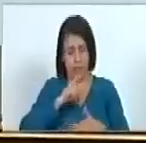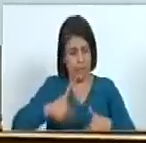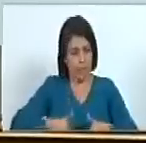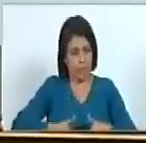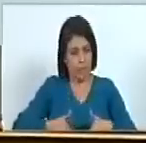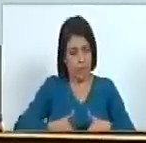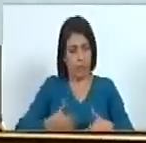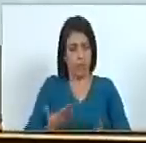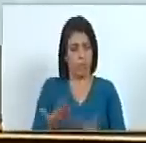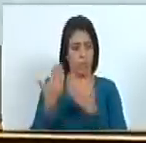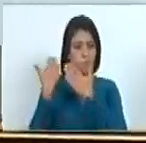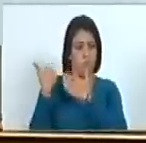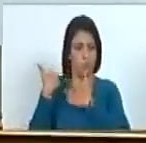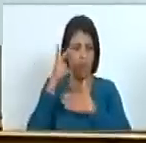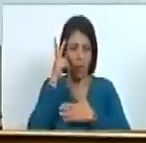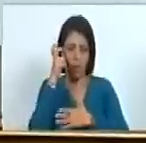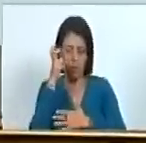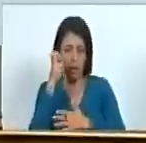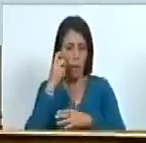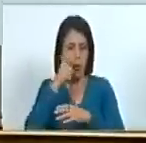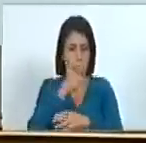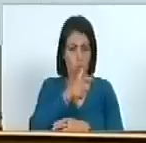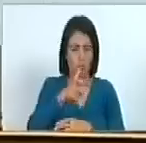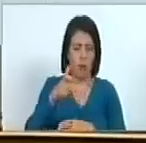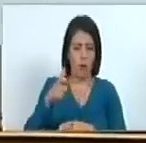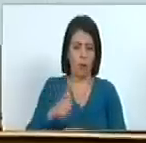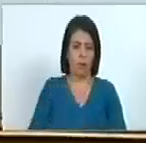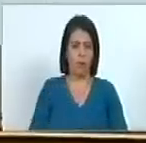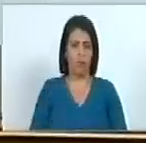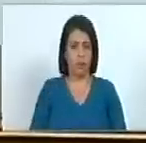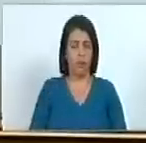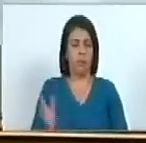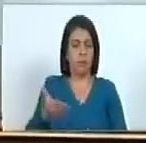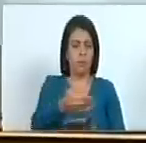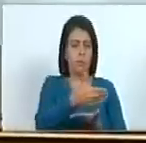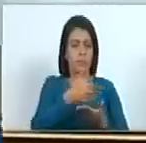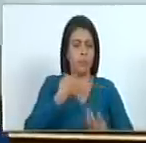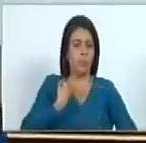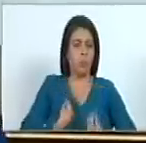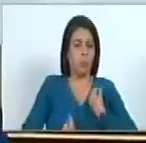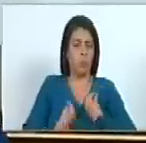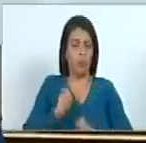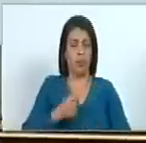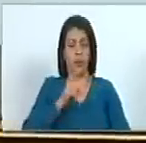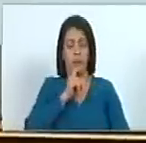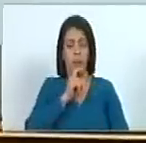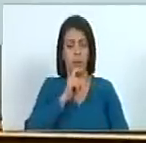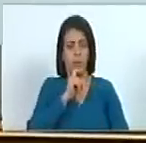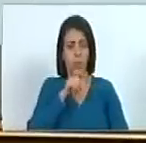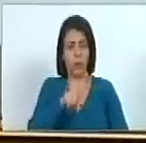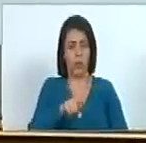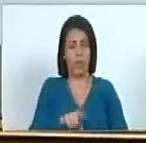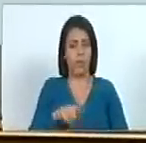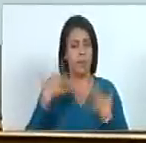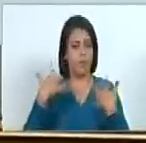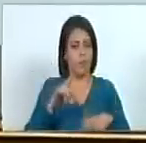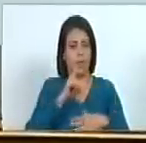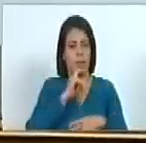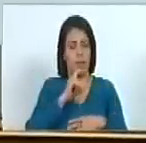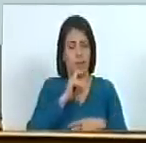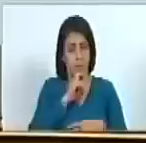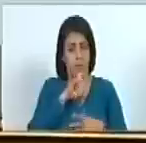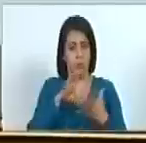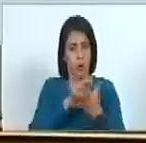asumimos. Escuchamos a nuestro pueblo. Recogemos las inquietudes, las dificultades, las vicisitudes que pasa nuestro